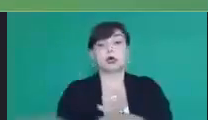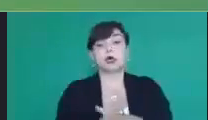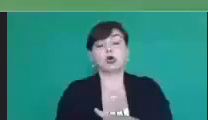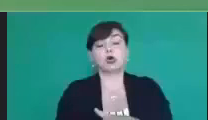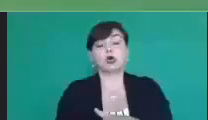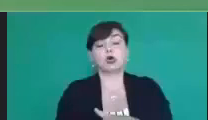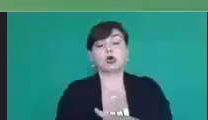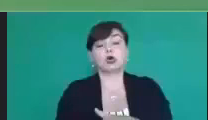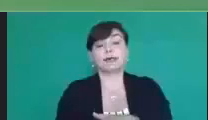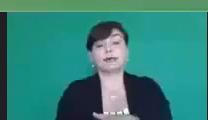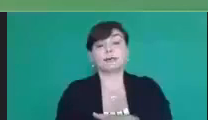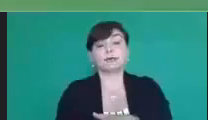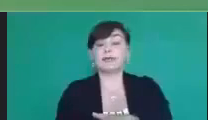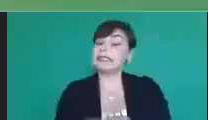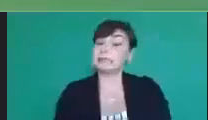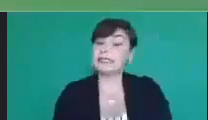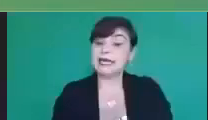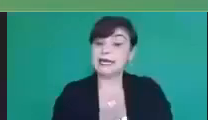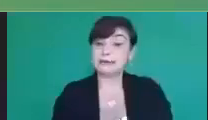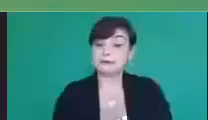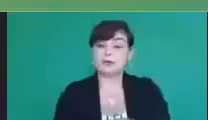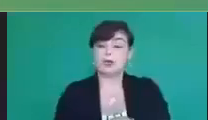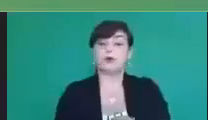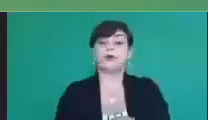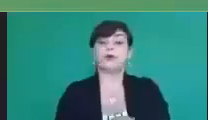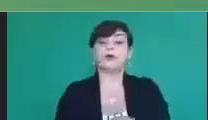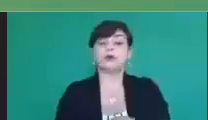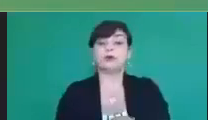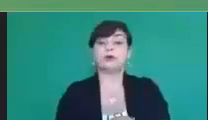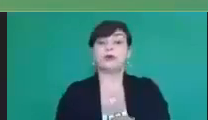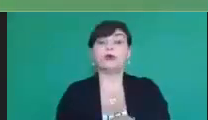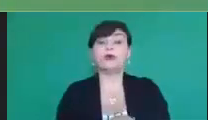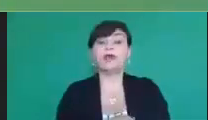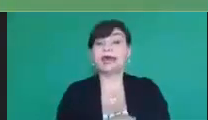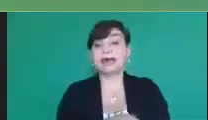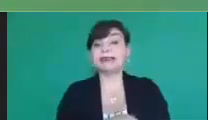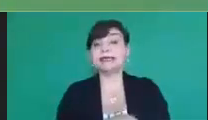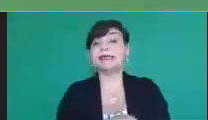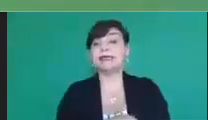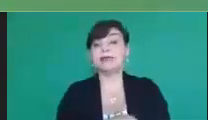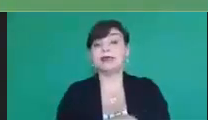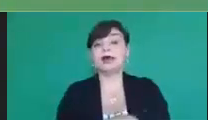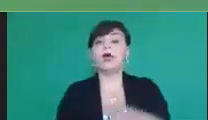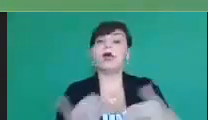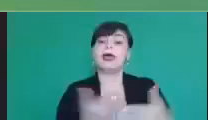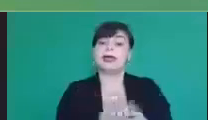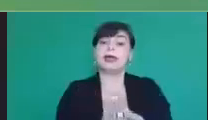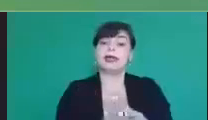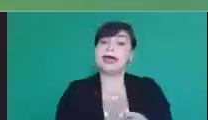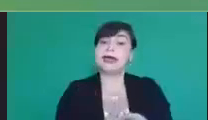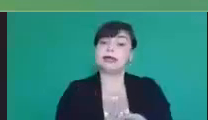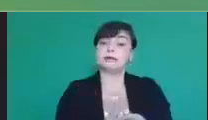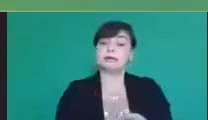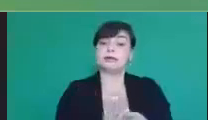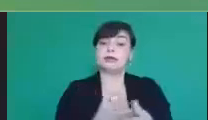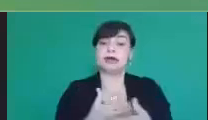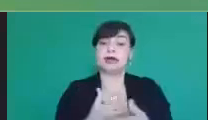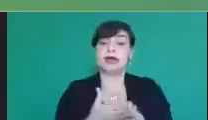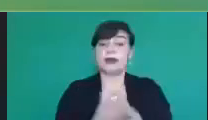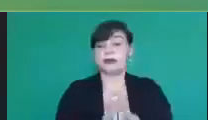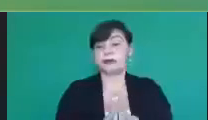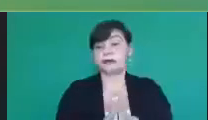no despachar o no dejar salir al mercado nada que no